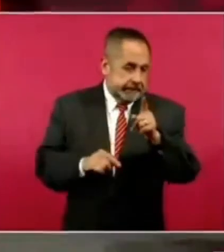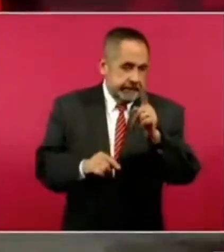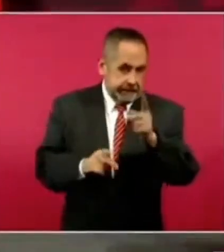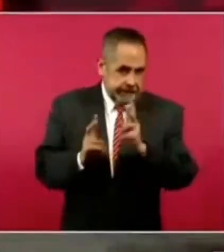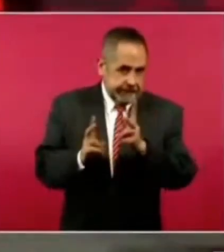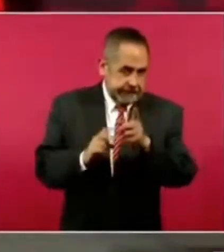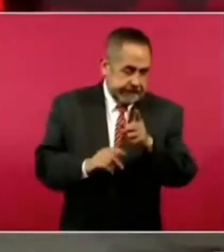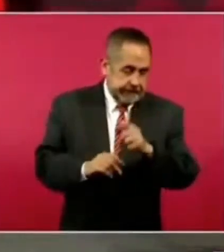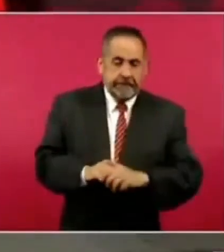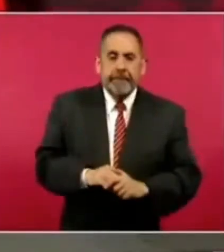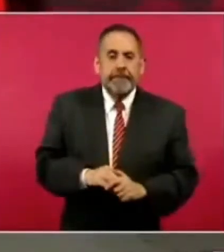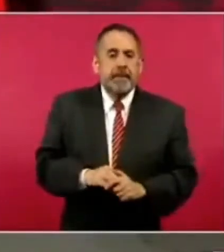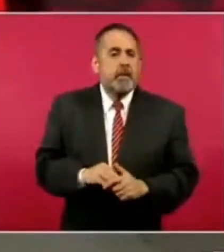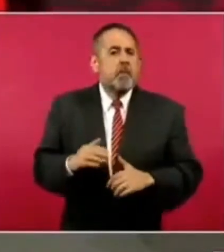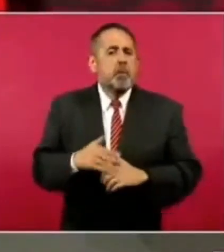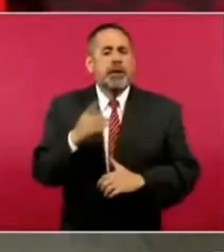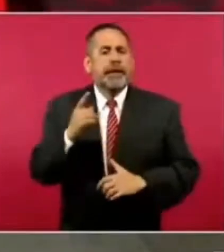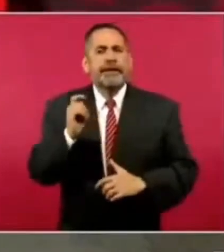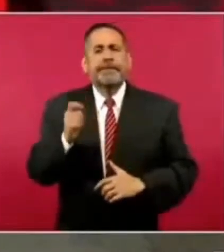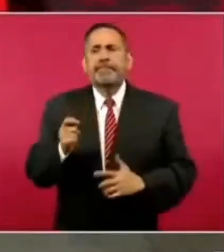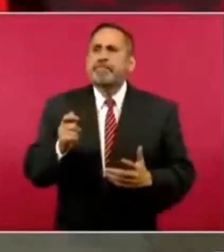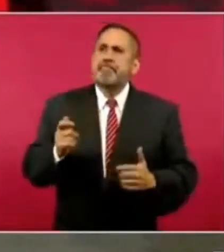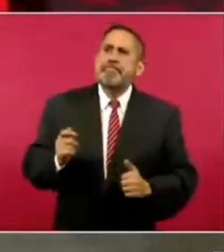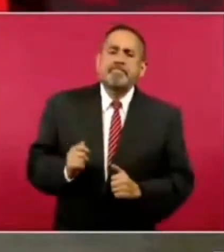porque se está